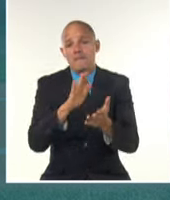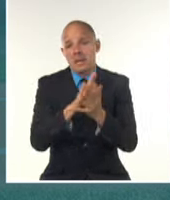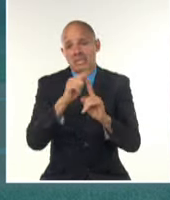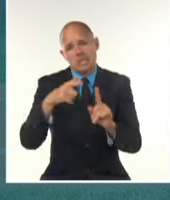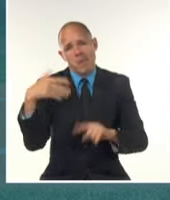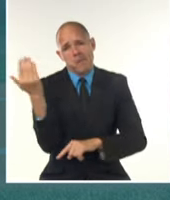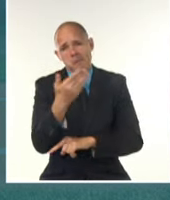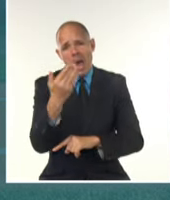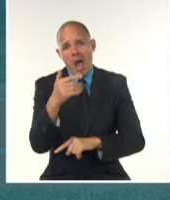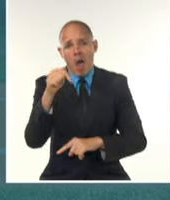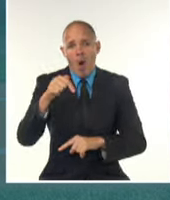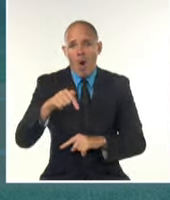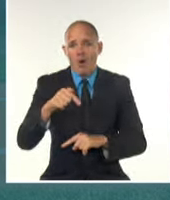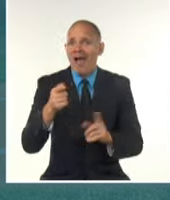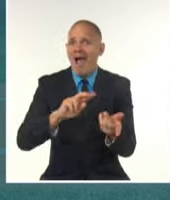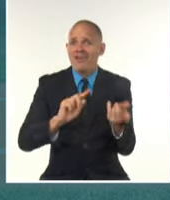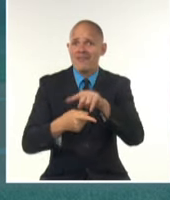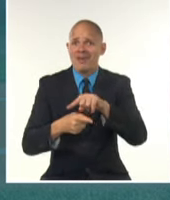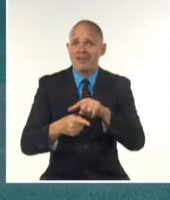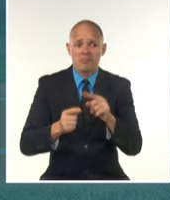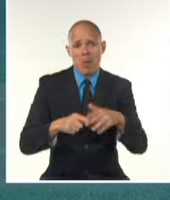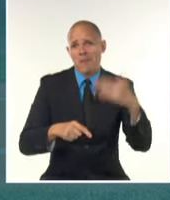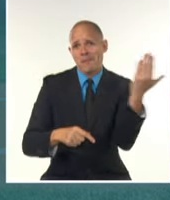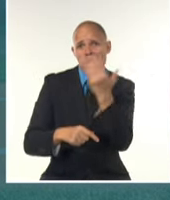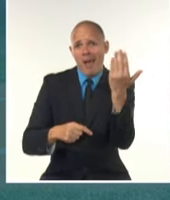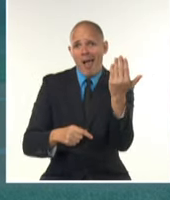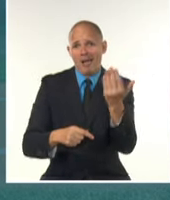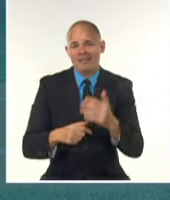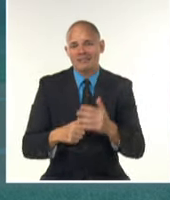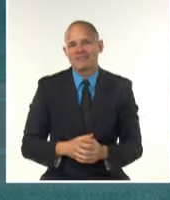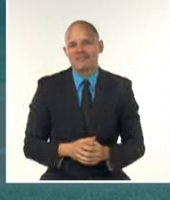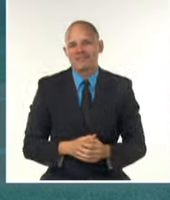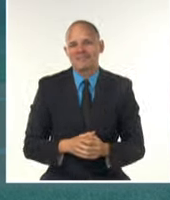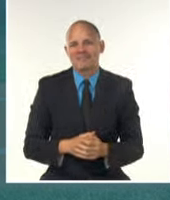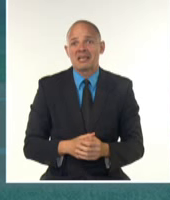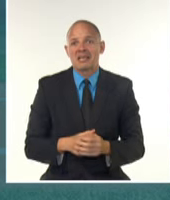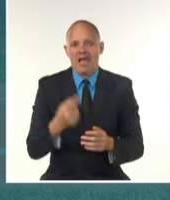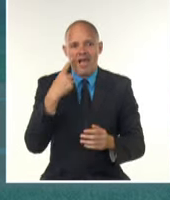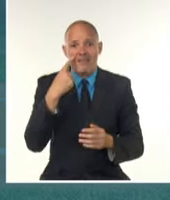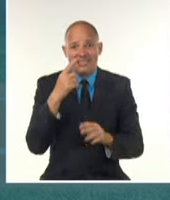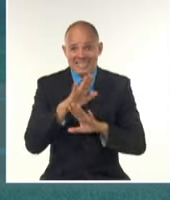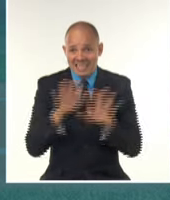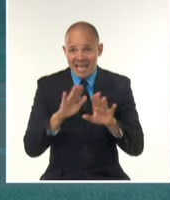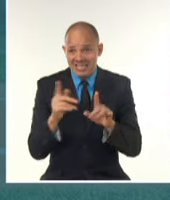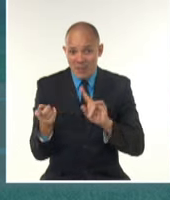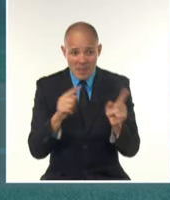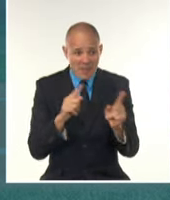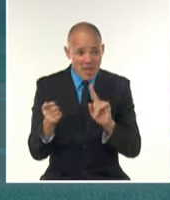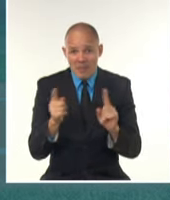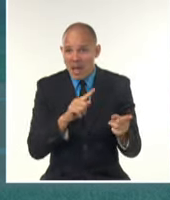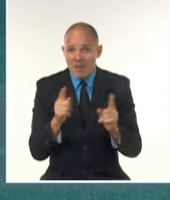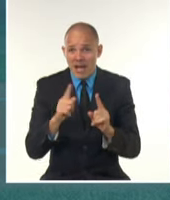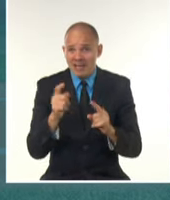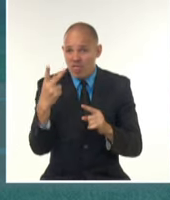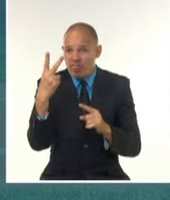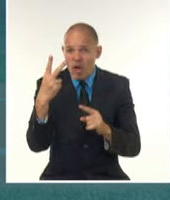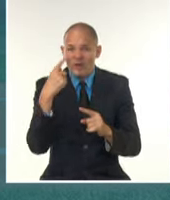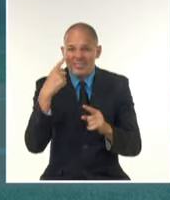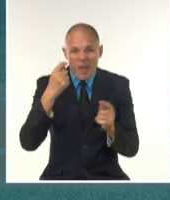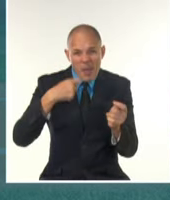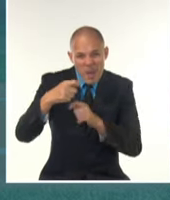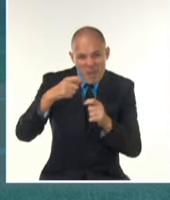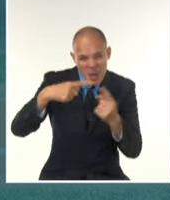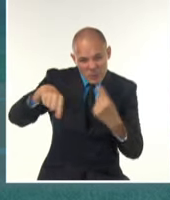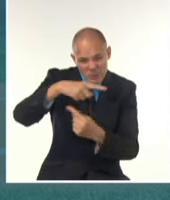le devolvieron el golpe 19-10. 57 carreras se han fabricado ambos en dos desafíos. Por los